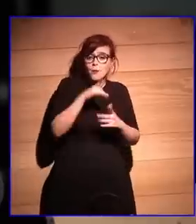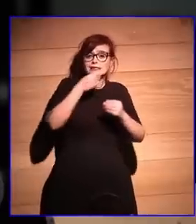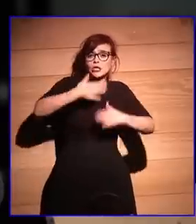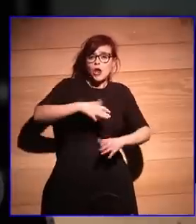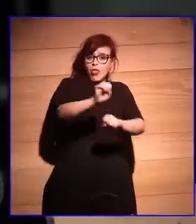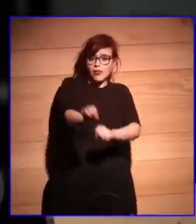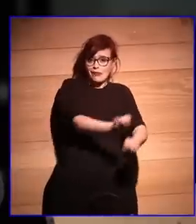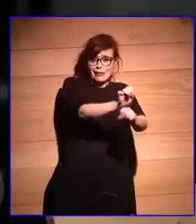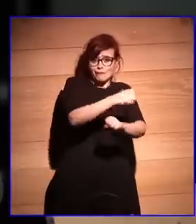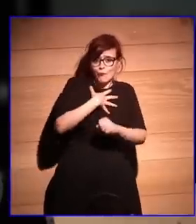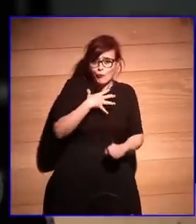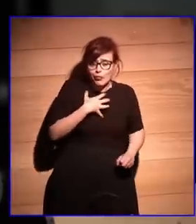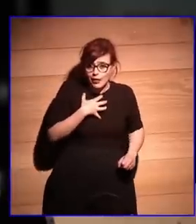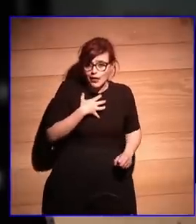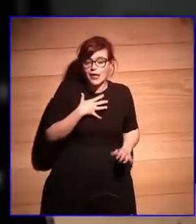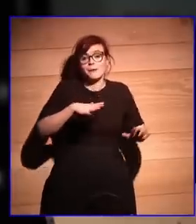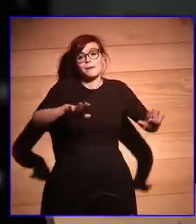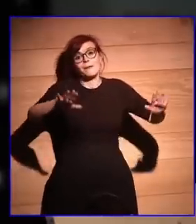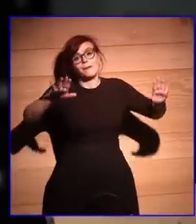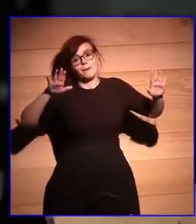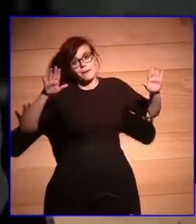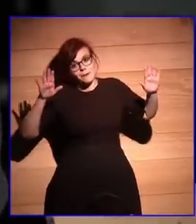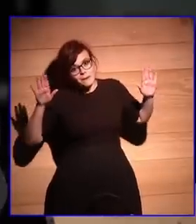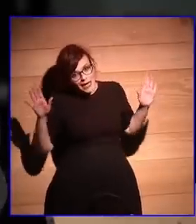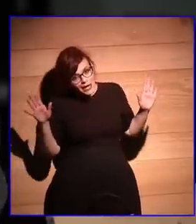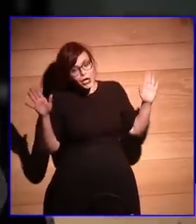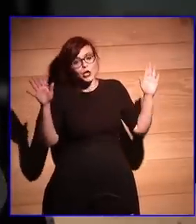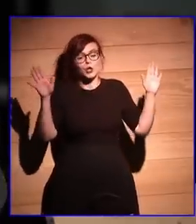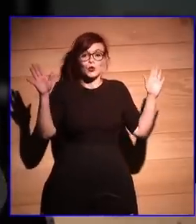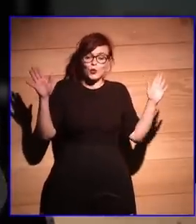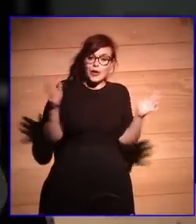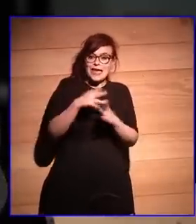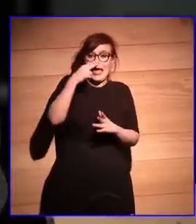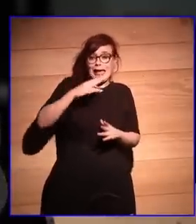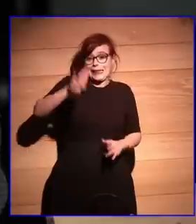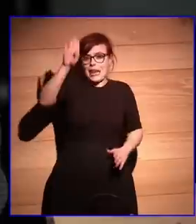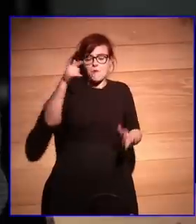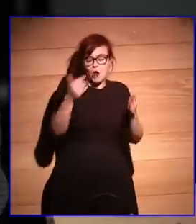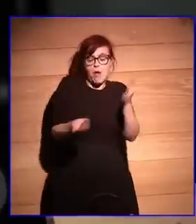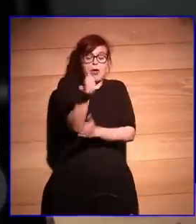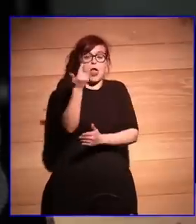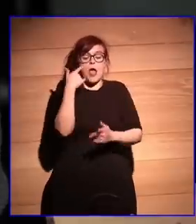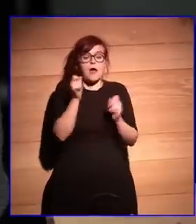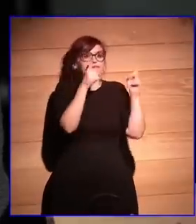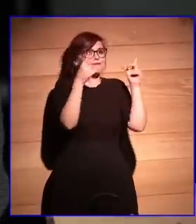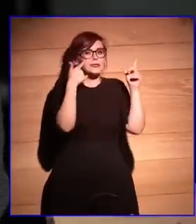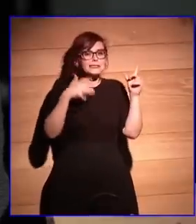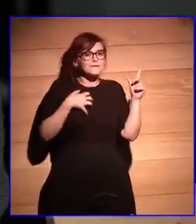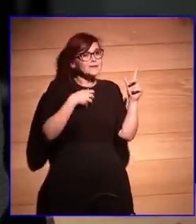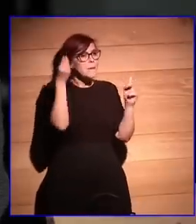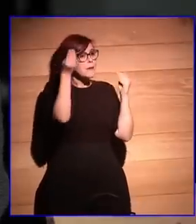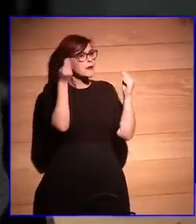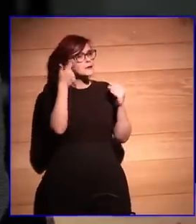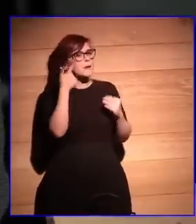historia. No se trata de eso. Pero es muy improbable que el objetivo de Hitler por la mañana fuera ver de qué maneras podía hacer el mal.